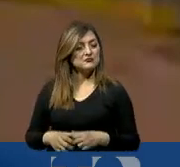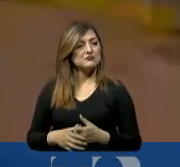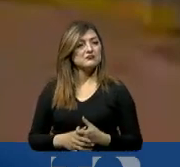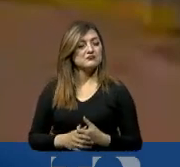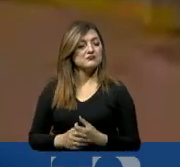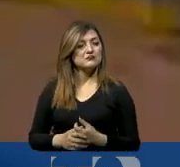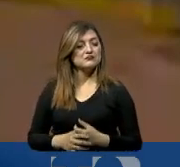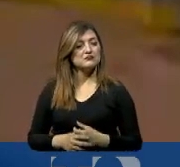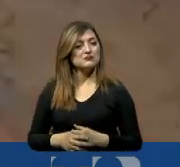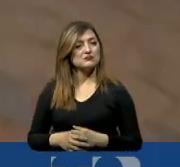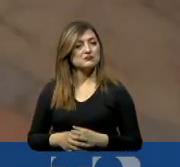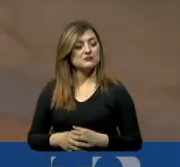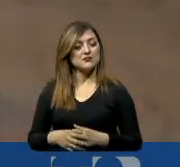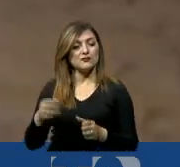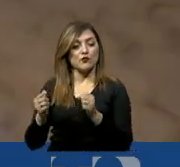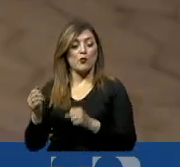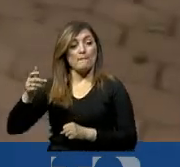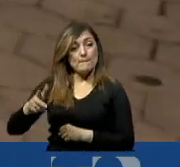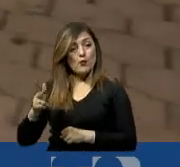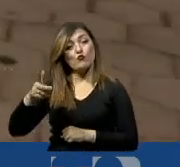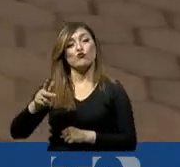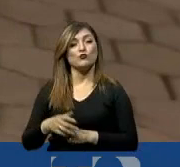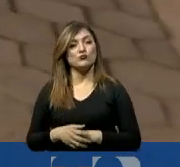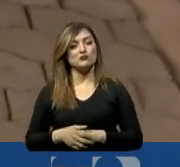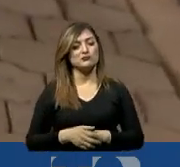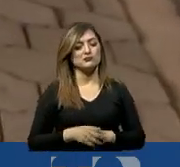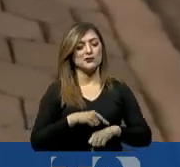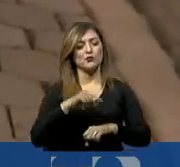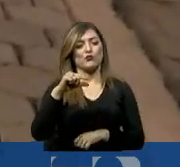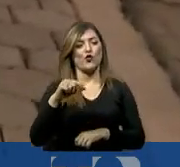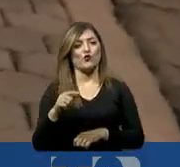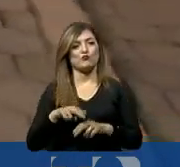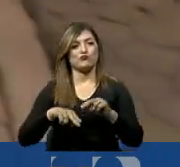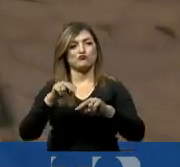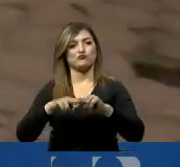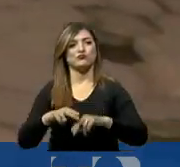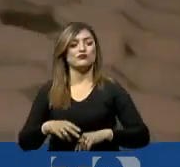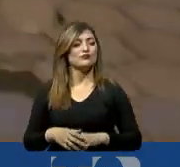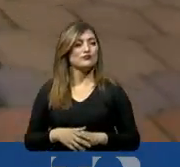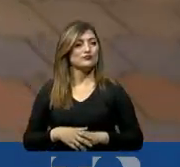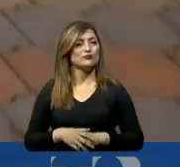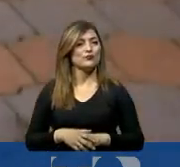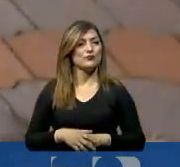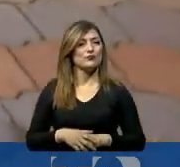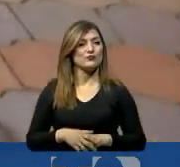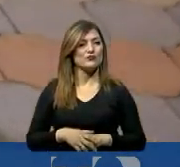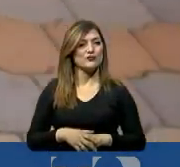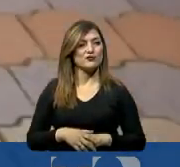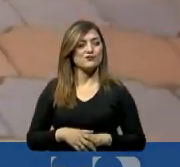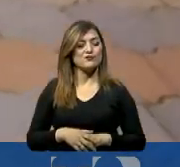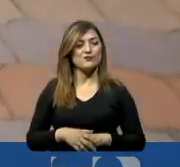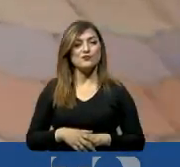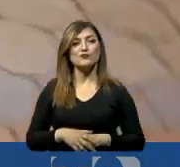Estar en los autos. No ya. Tiene mucho tiempo, no tiene mucho tiempo, en verdad. Y según yo conversé con